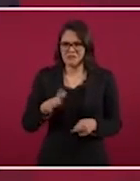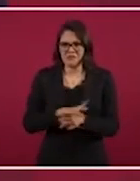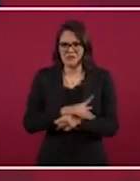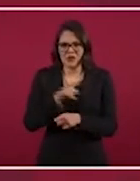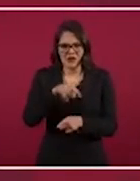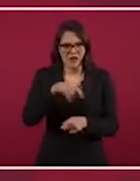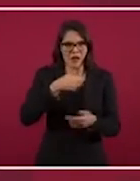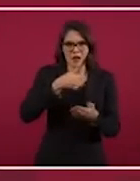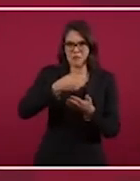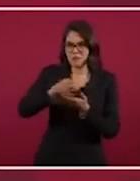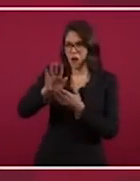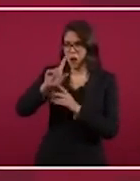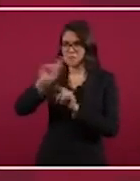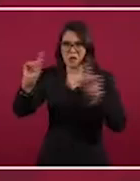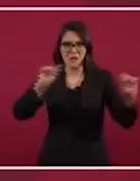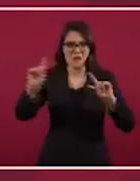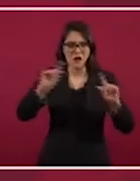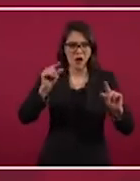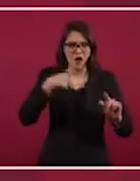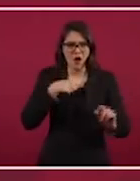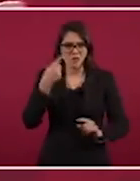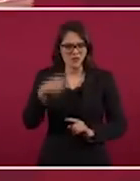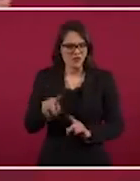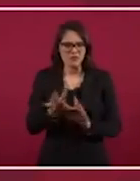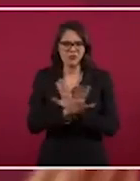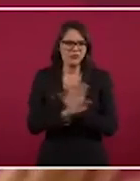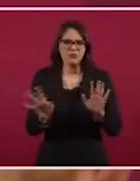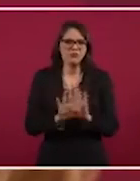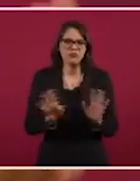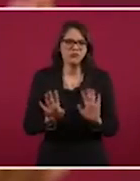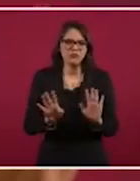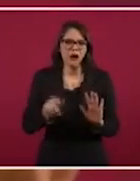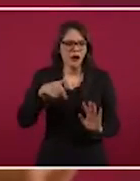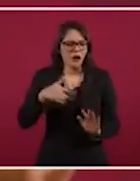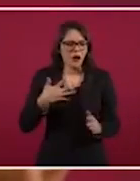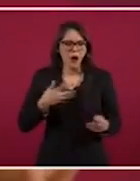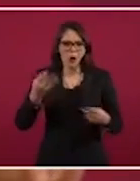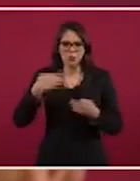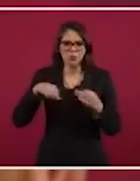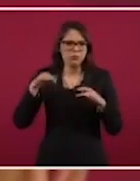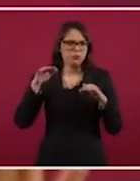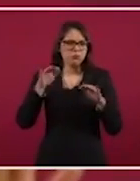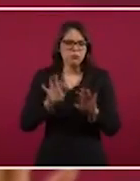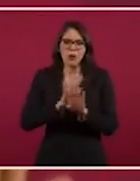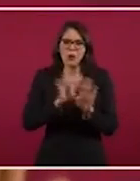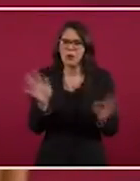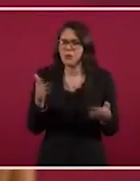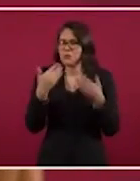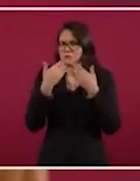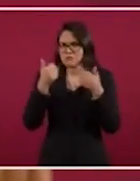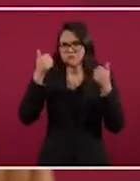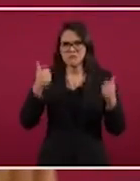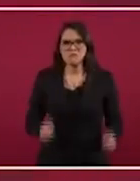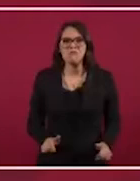irse, afortunadamente aquí están todos, y